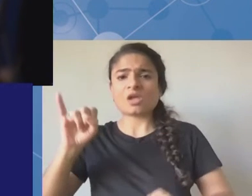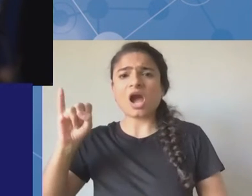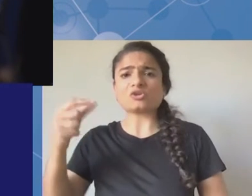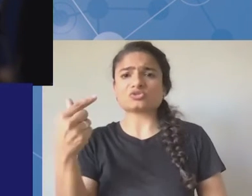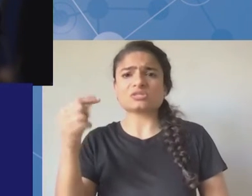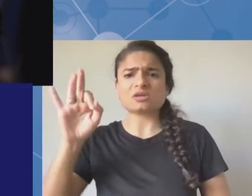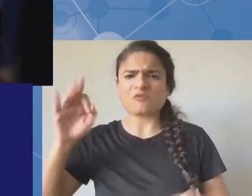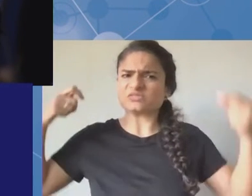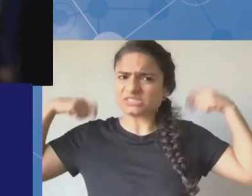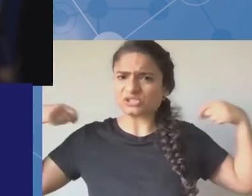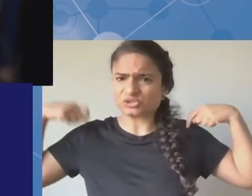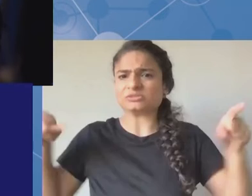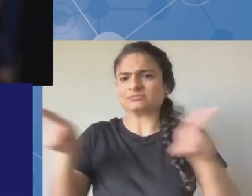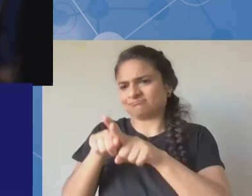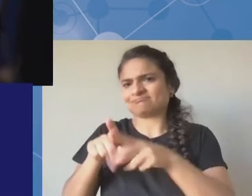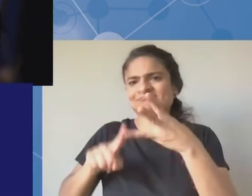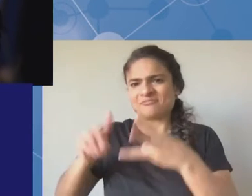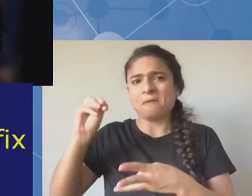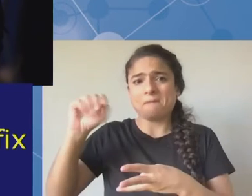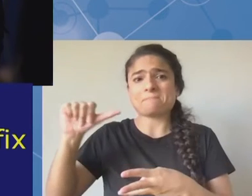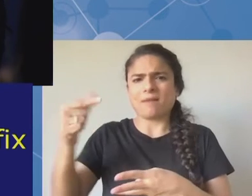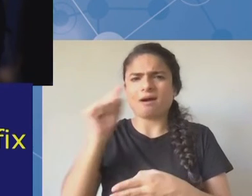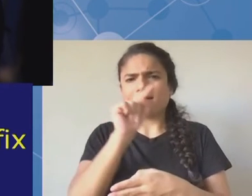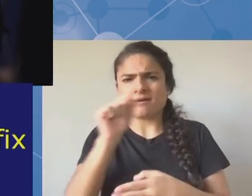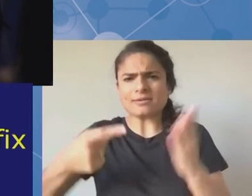Ha sido un trabajo magnífico.